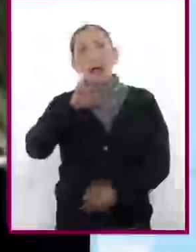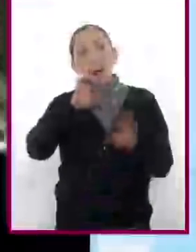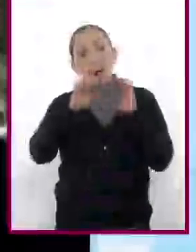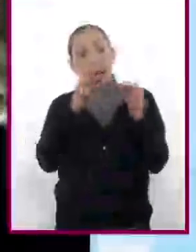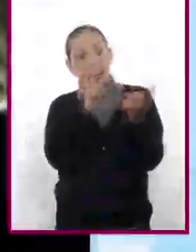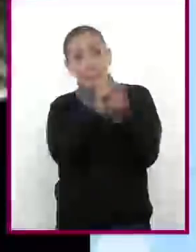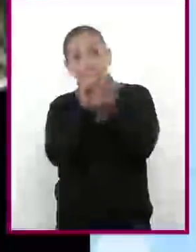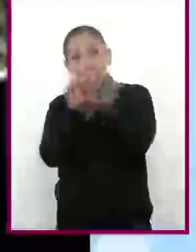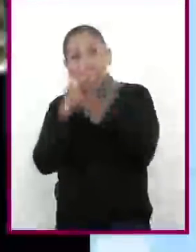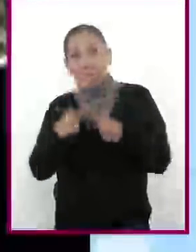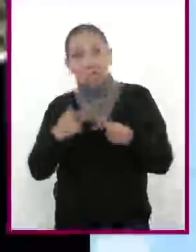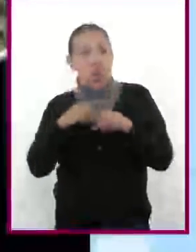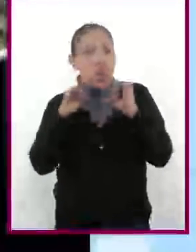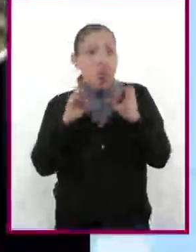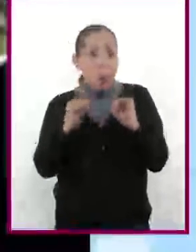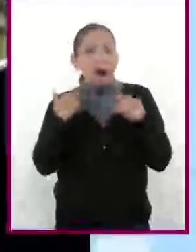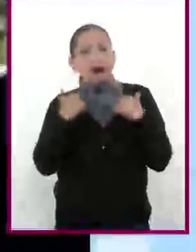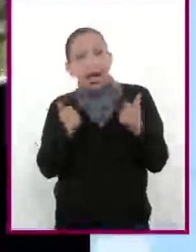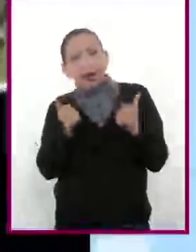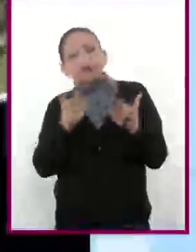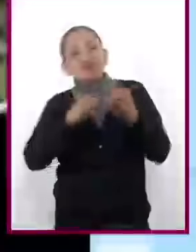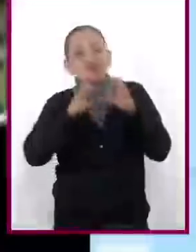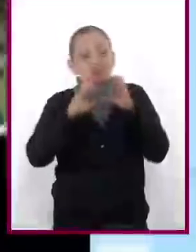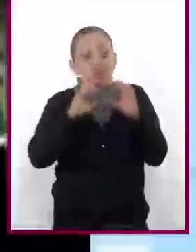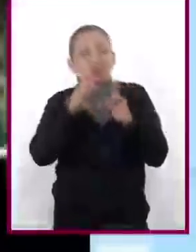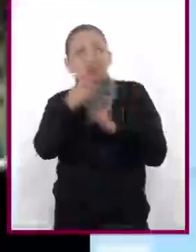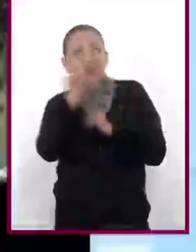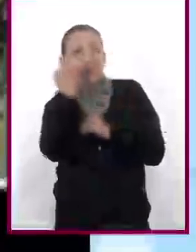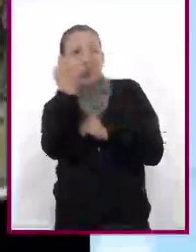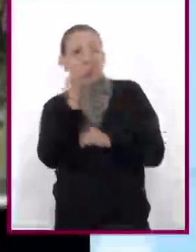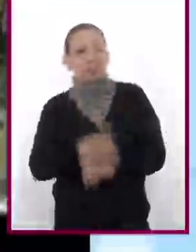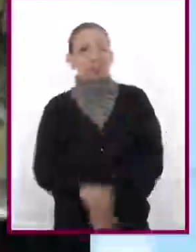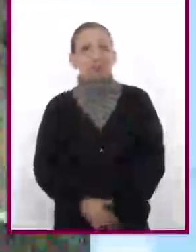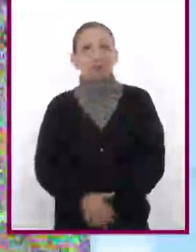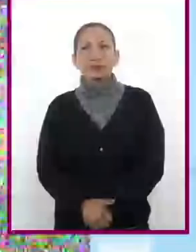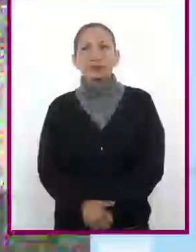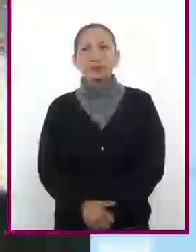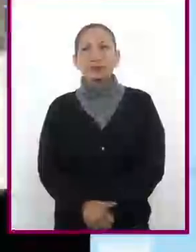con ellas o tener un entendimiento con su idioma.